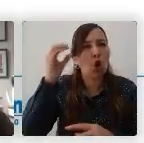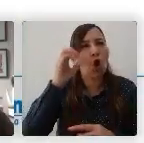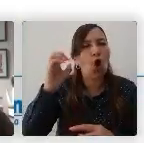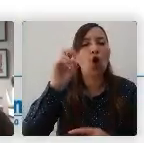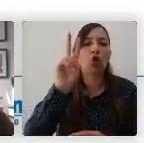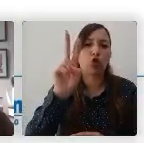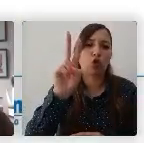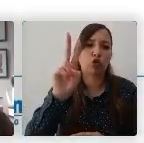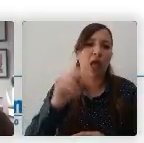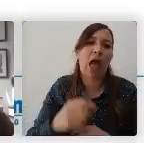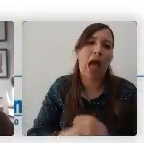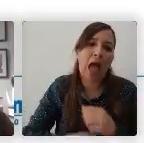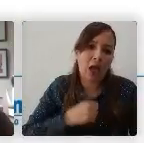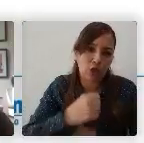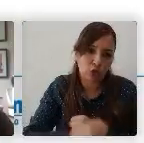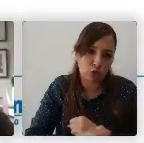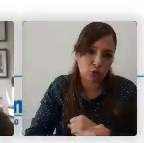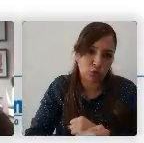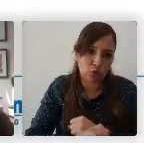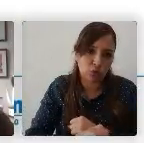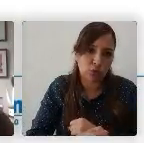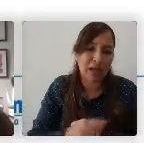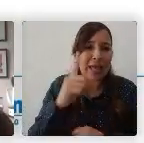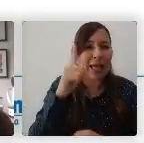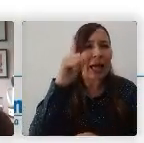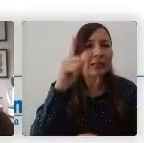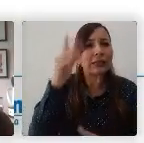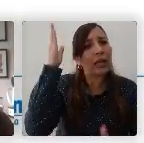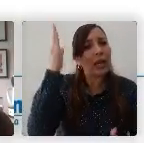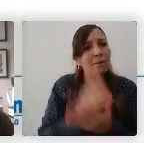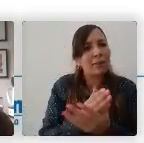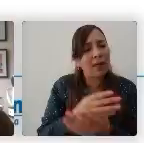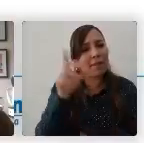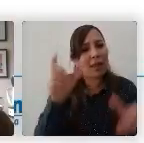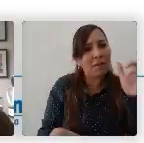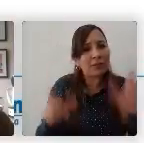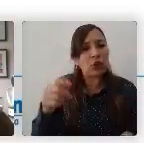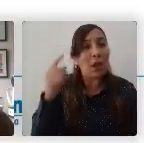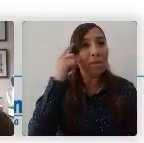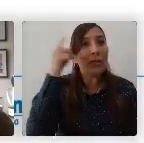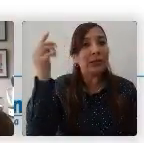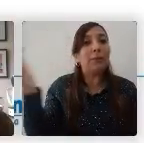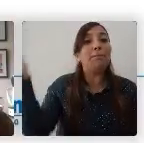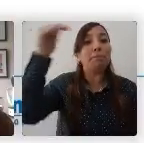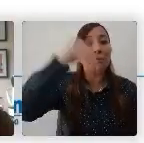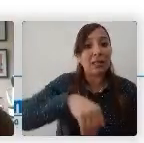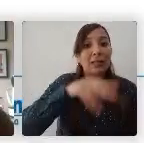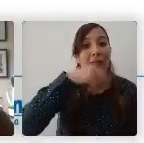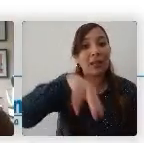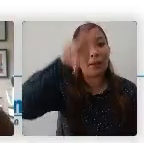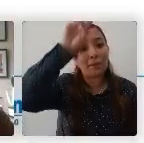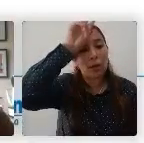que hay mercados muy interesantes casi la mitad de ellos estarían integrados en visitar destinos de